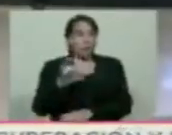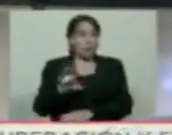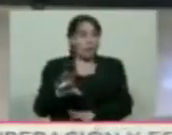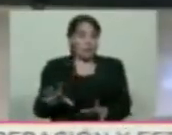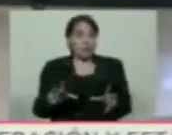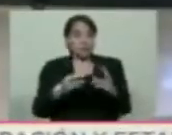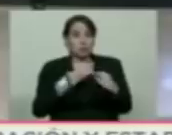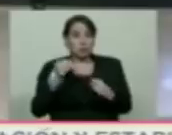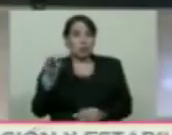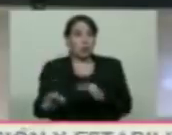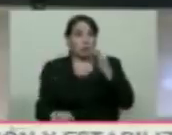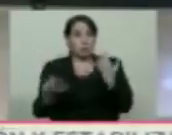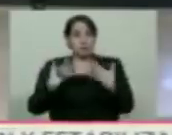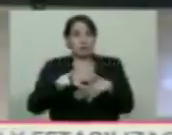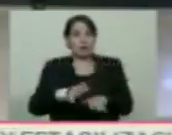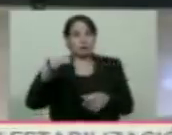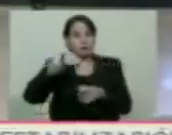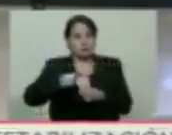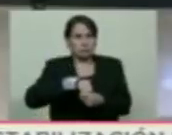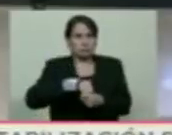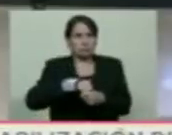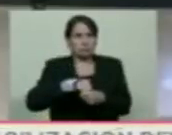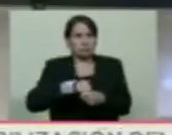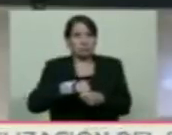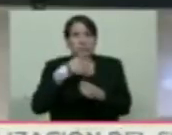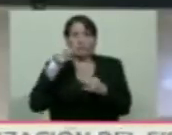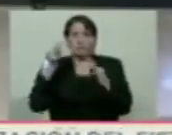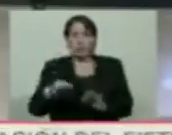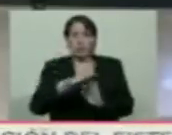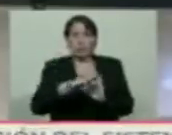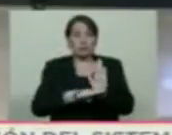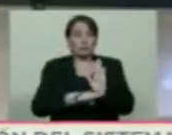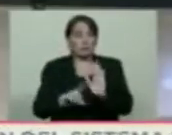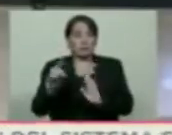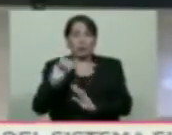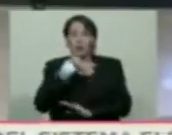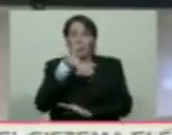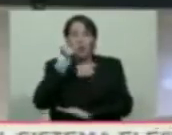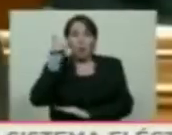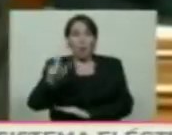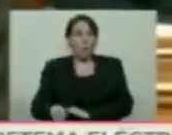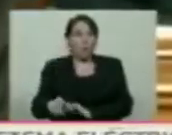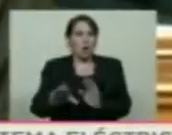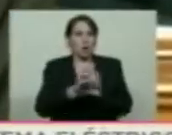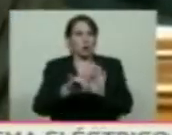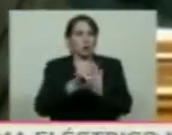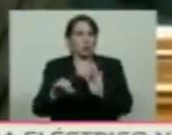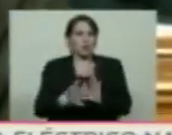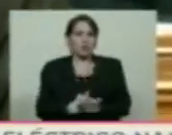la justicia, la inclusión y la pluralidad como principios, así lo aseguró el constituyente Ricardo Menéndez. El Plan de la